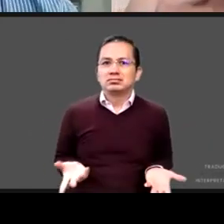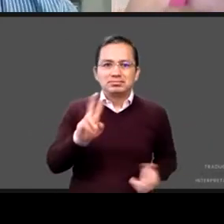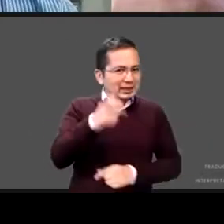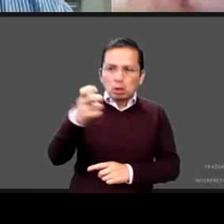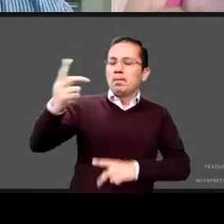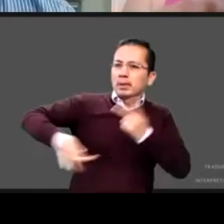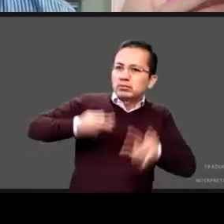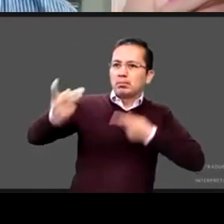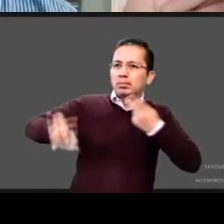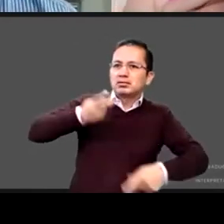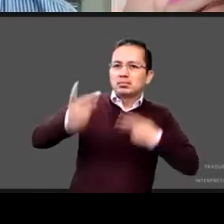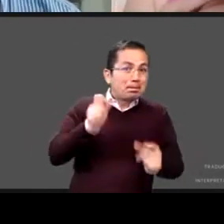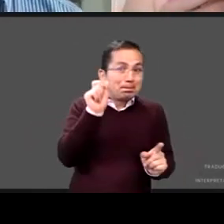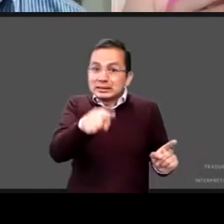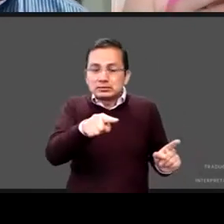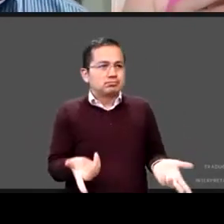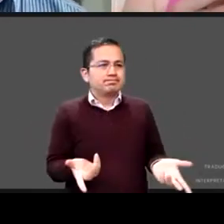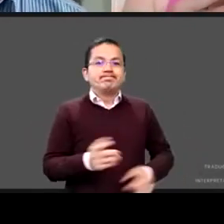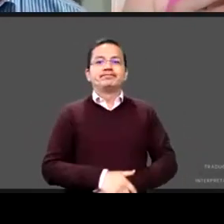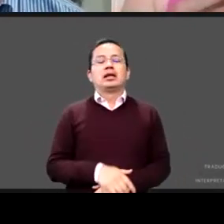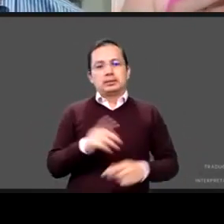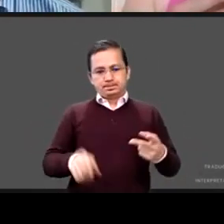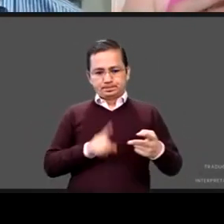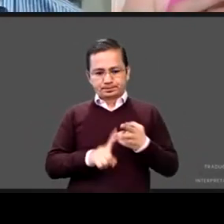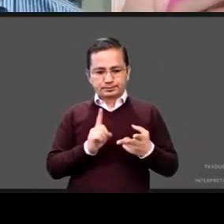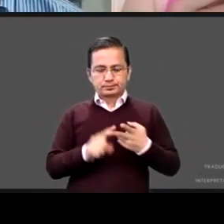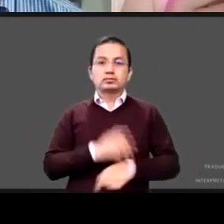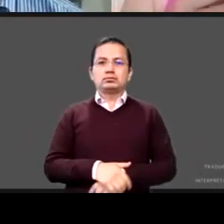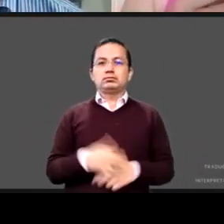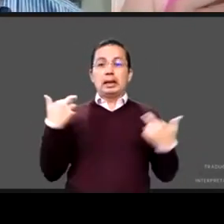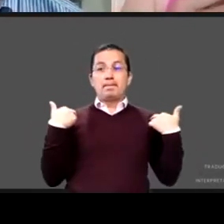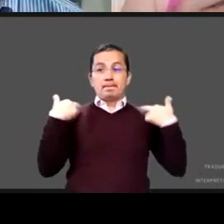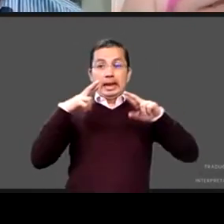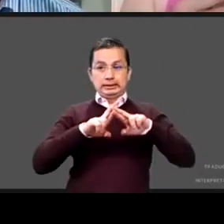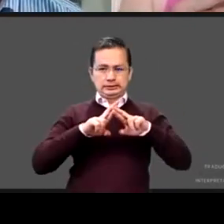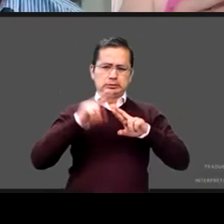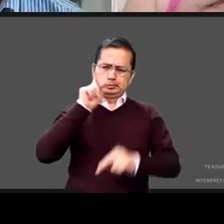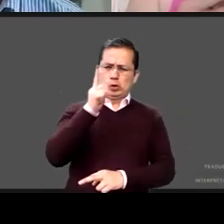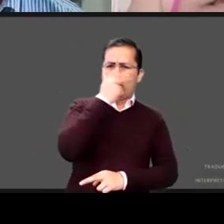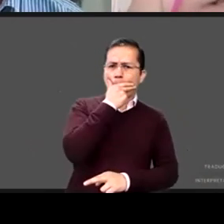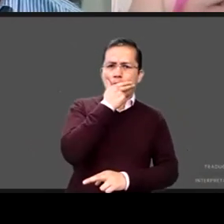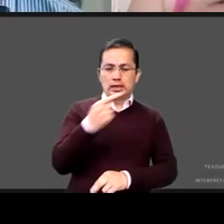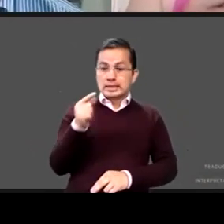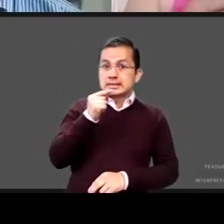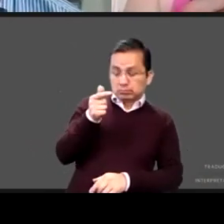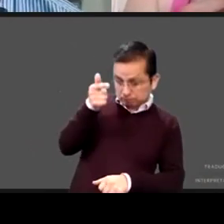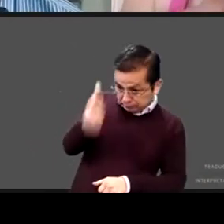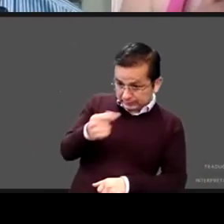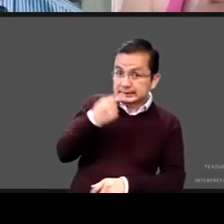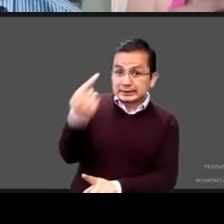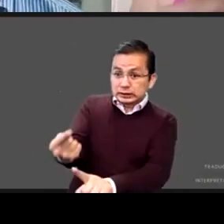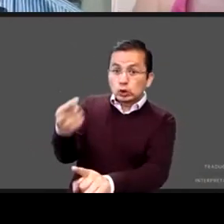ámbitos. ¿Cuál es el papel de las y los docentes para apoyar a un niño que es golpeado o golpeada